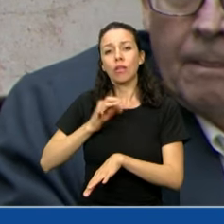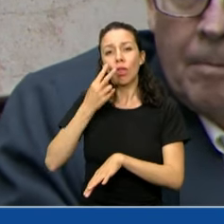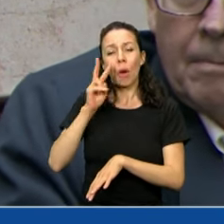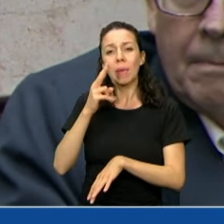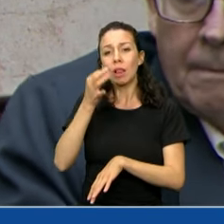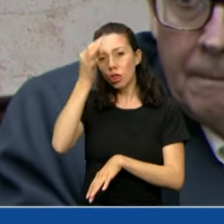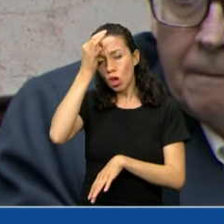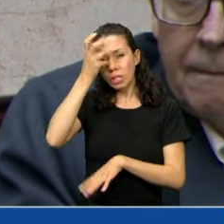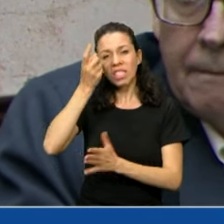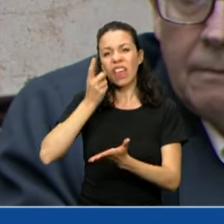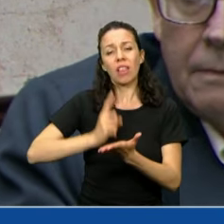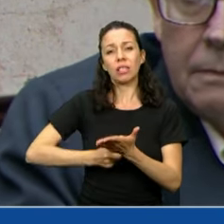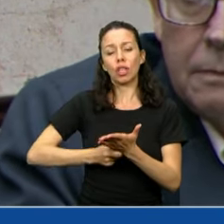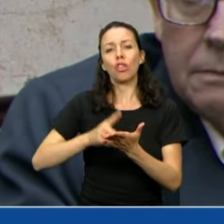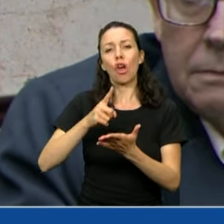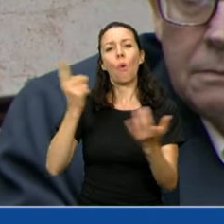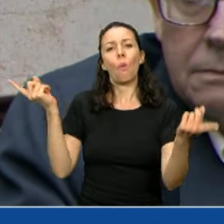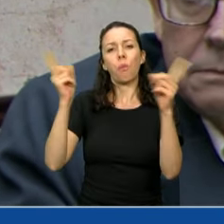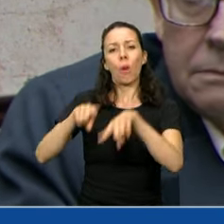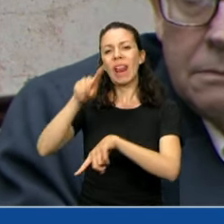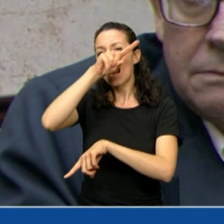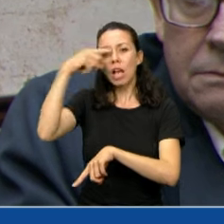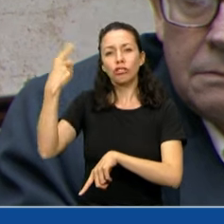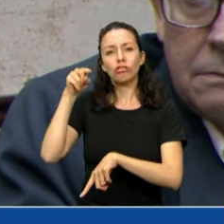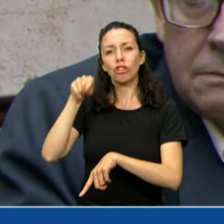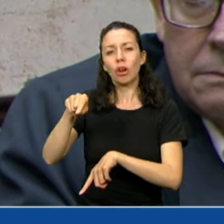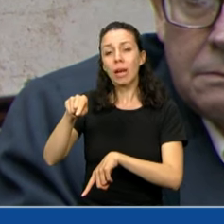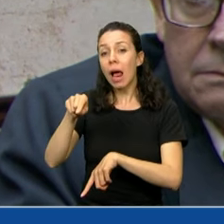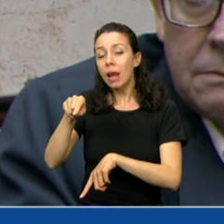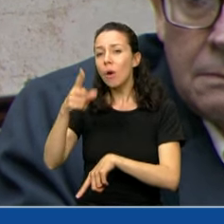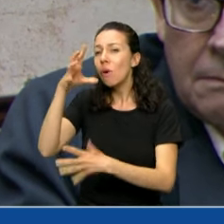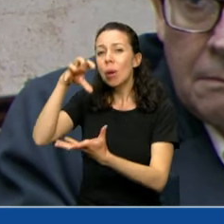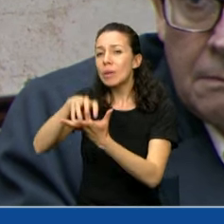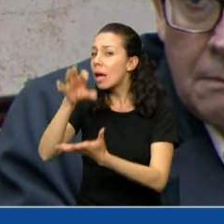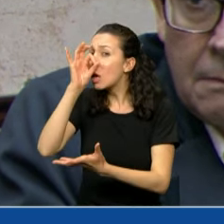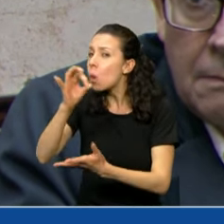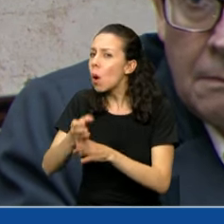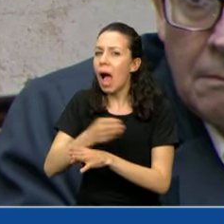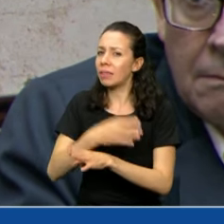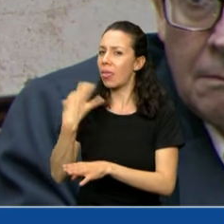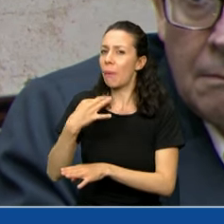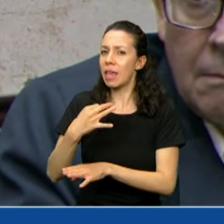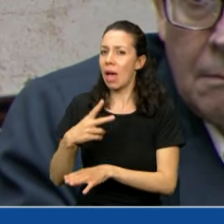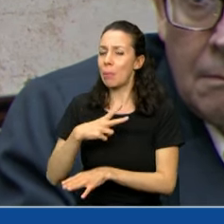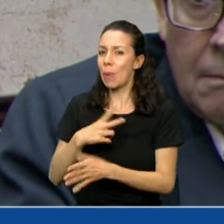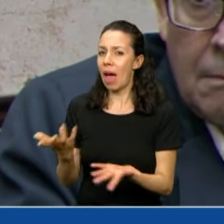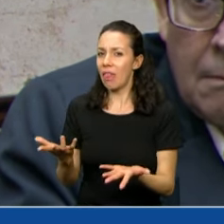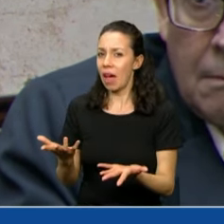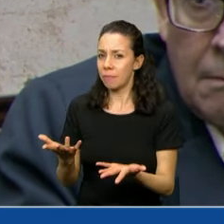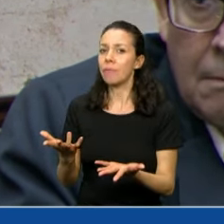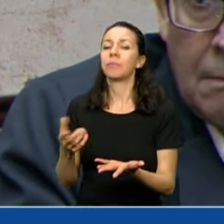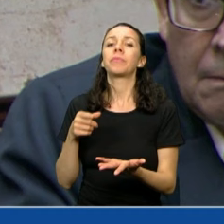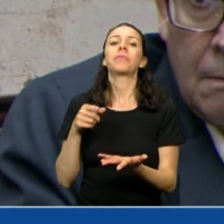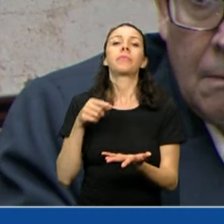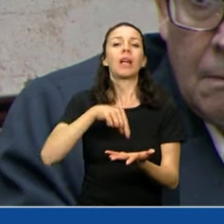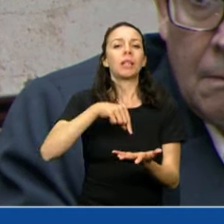decisión política de nacionalizar lo que nunca jamás se Tendría que haber privatizado y creo que es una buena instancia para que